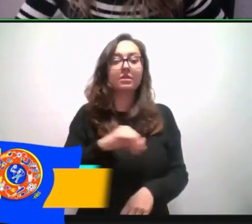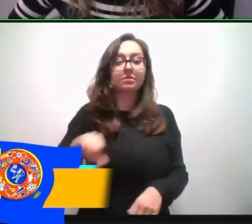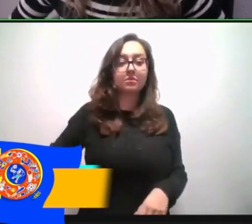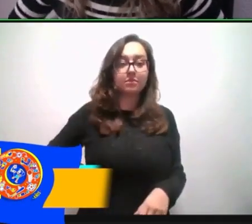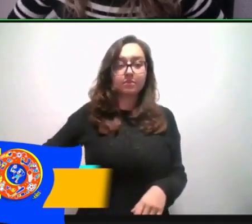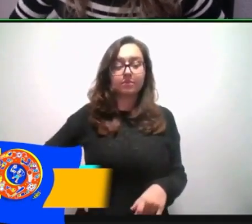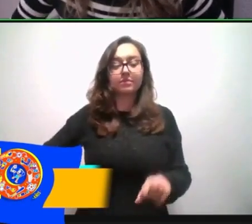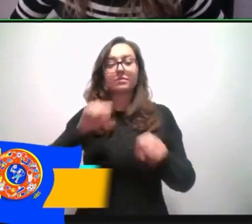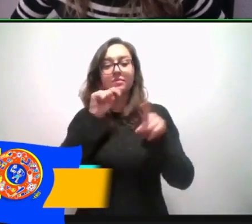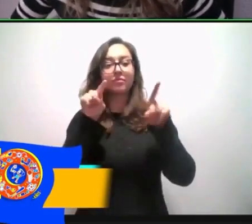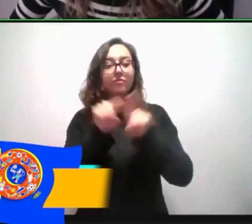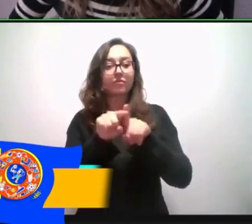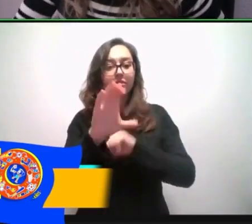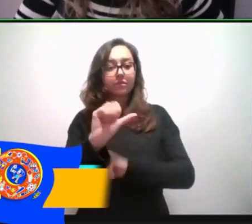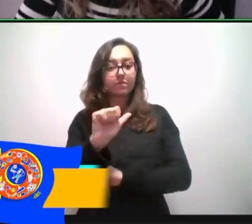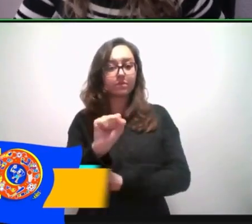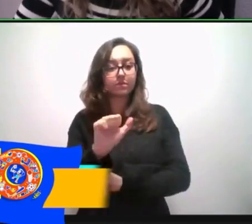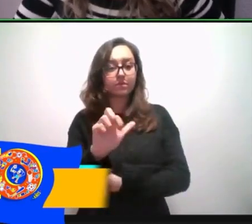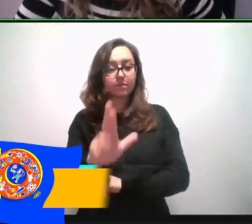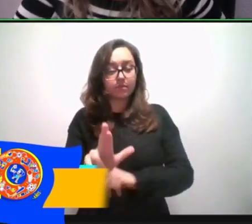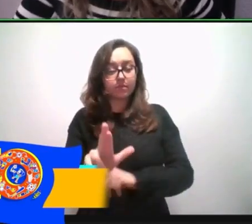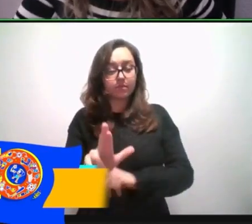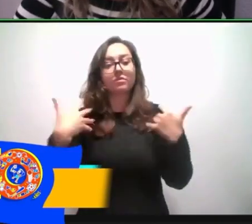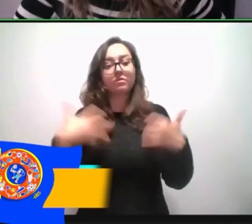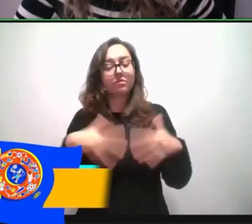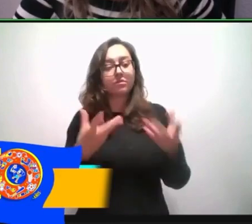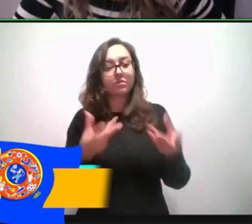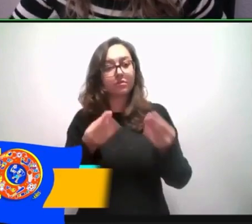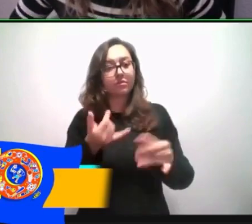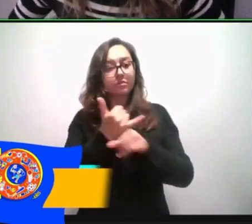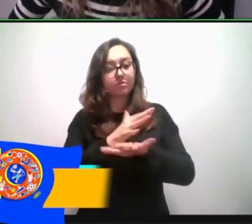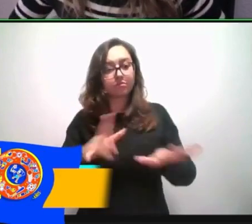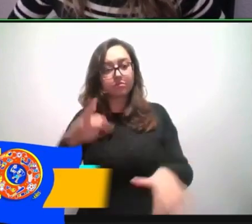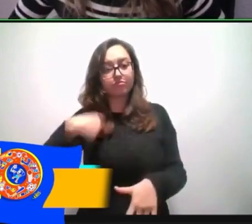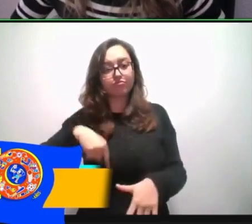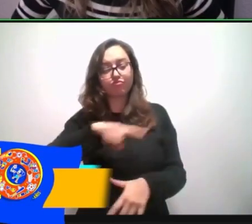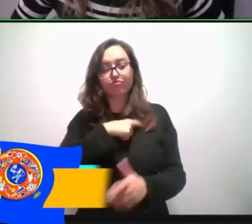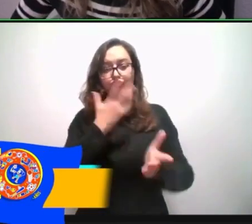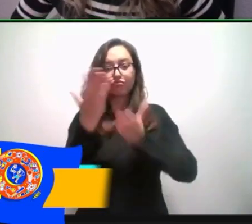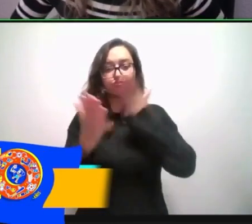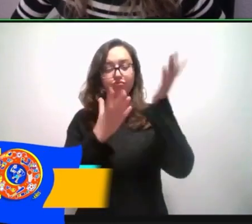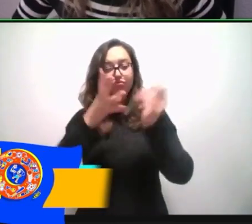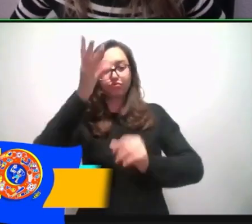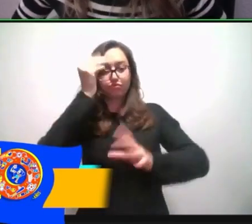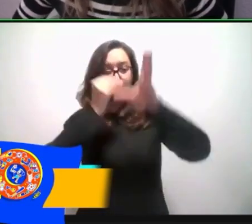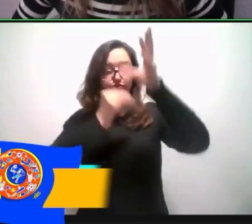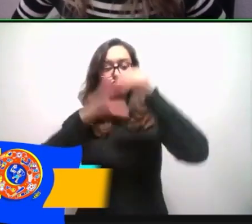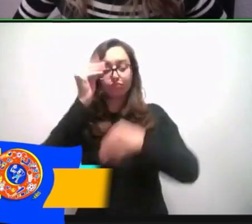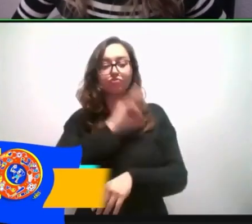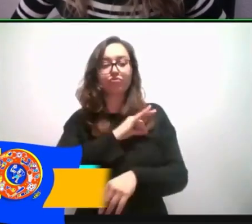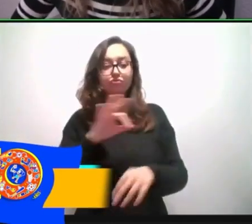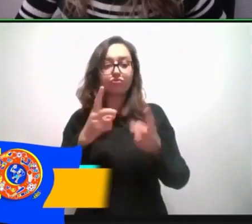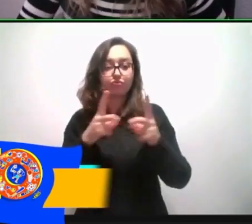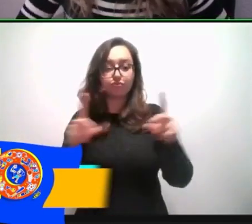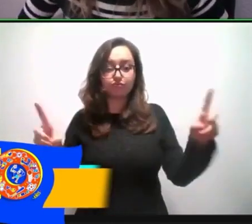gran información. Esto nos ayudará como estudiantes para nuestro desarrollo juvenil. Pues